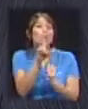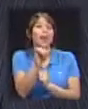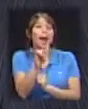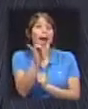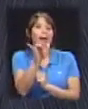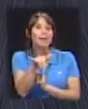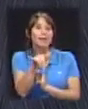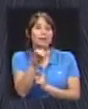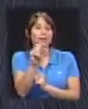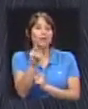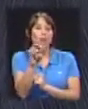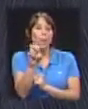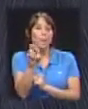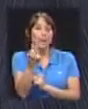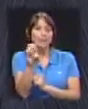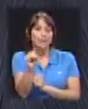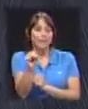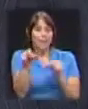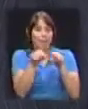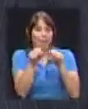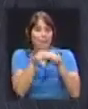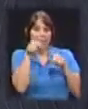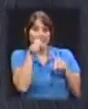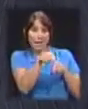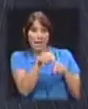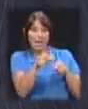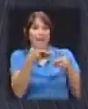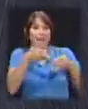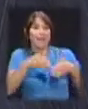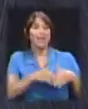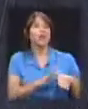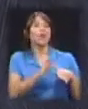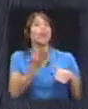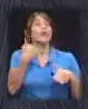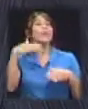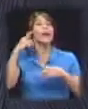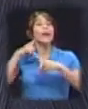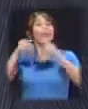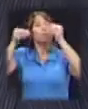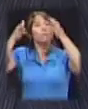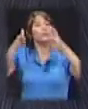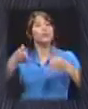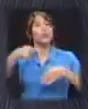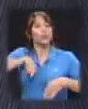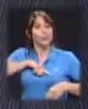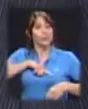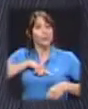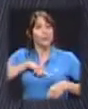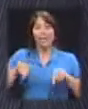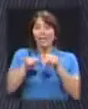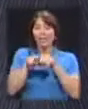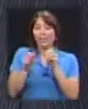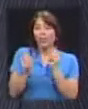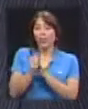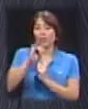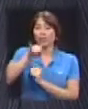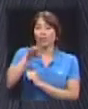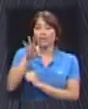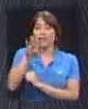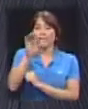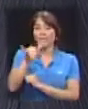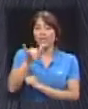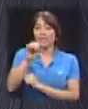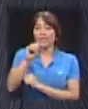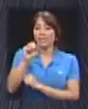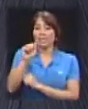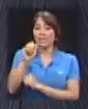profesor nuestro en la Universidad de Pensilvania, y con Jeffrey Sachs, uno de los profesores más destacados jóvenes de la Universidad